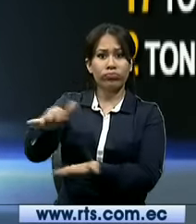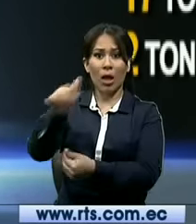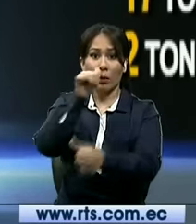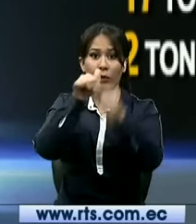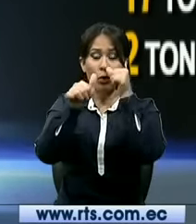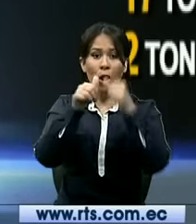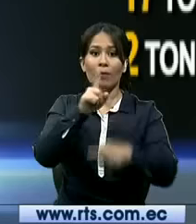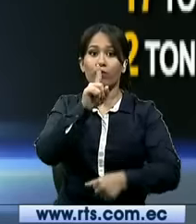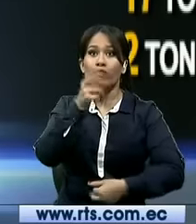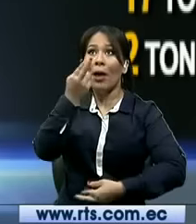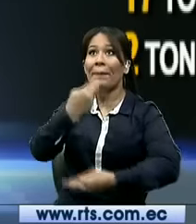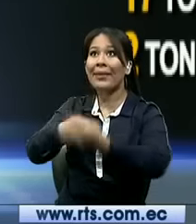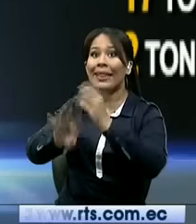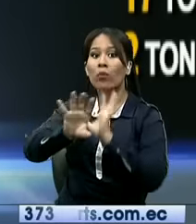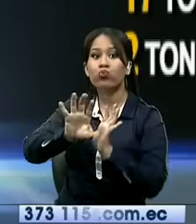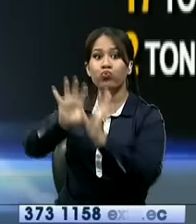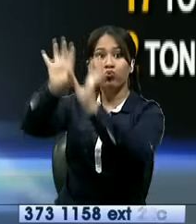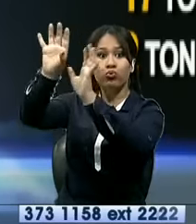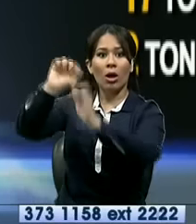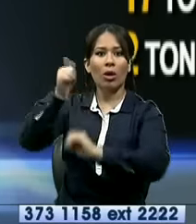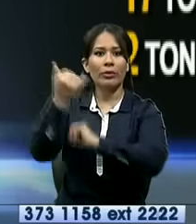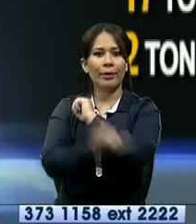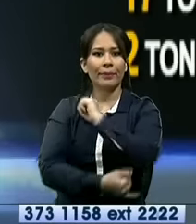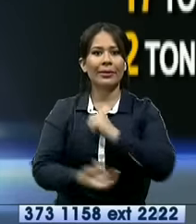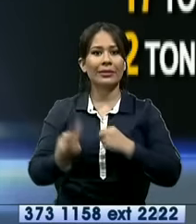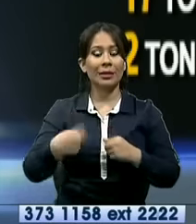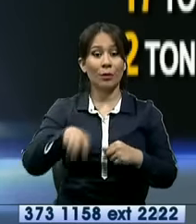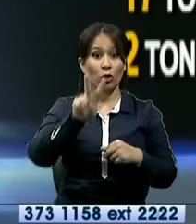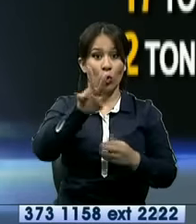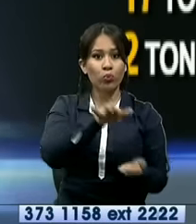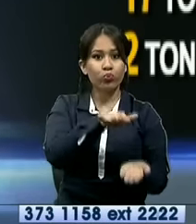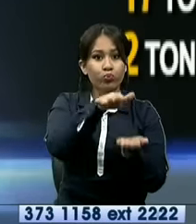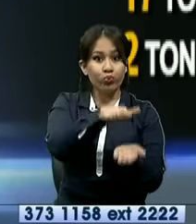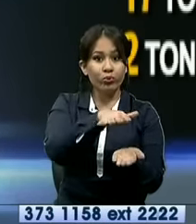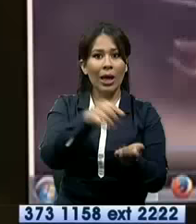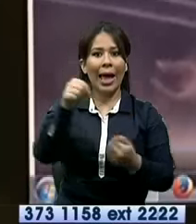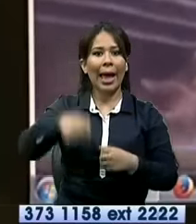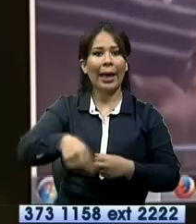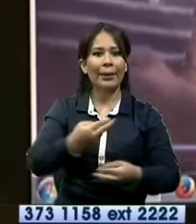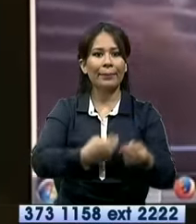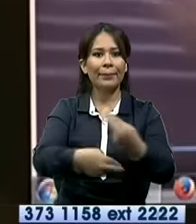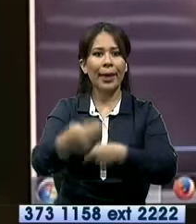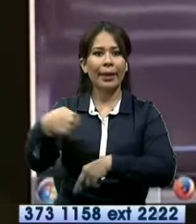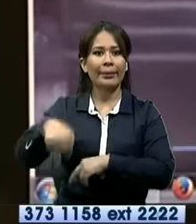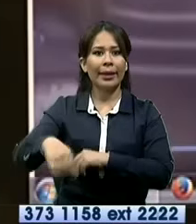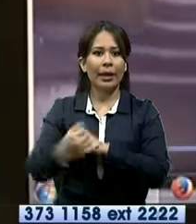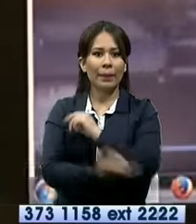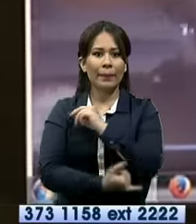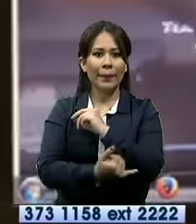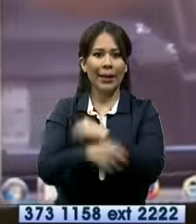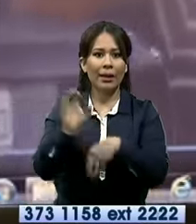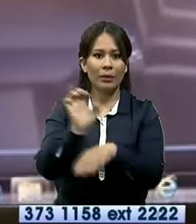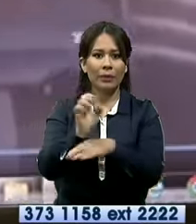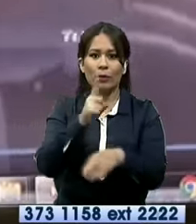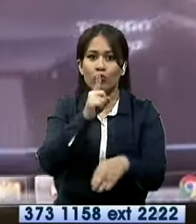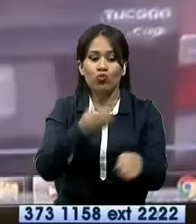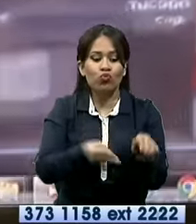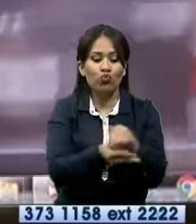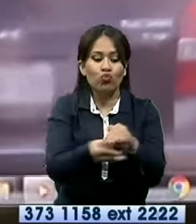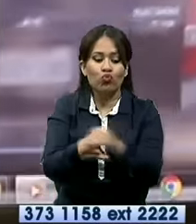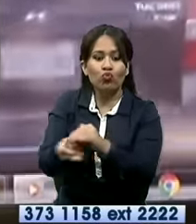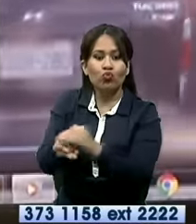destinadas para el tráfico internacional y otras 2 toneladas que iban a ser comercializadas para consumo interno o